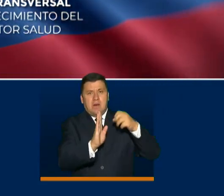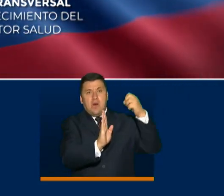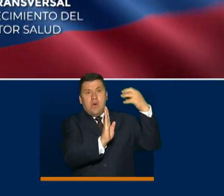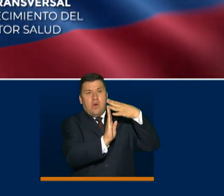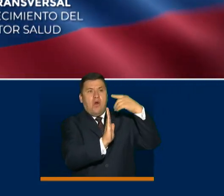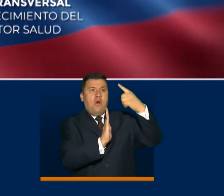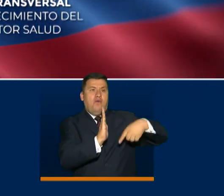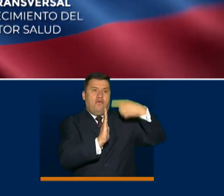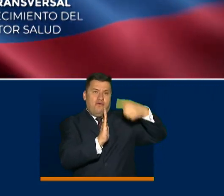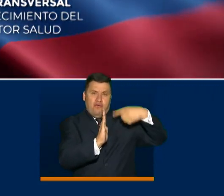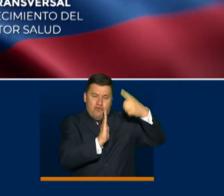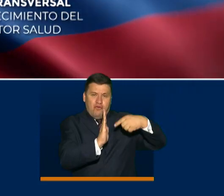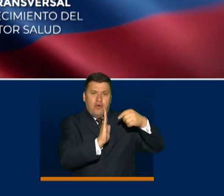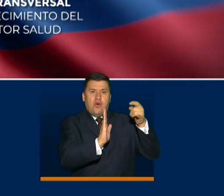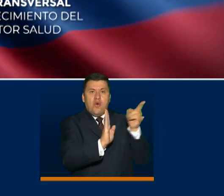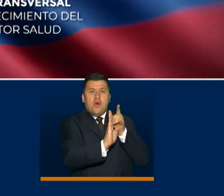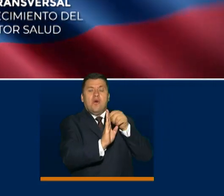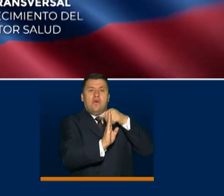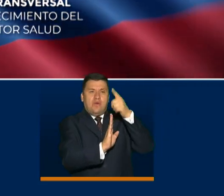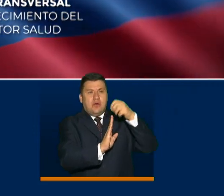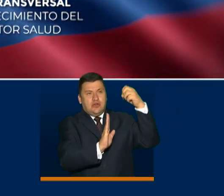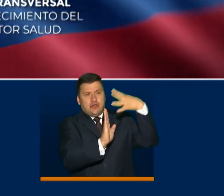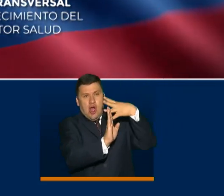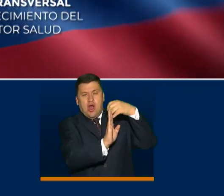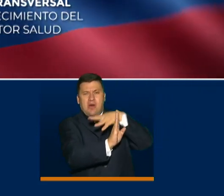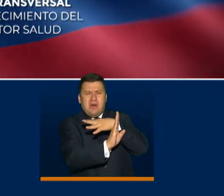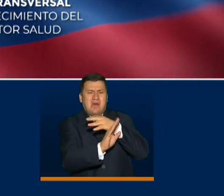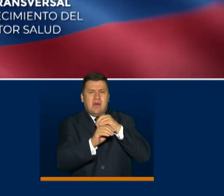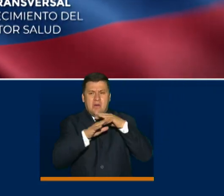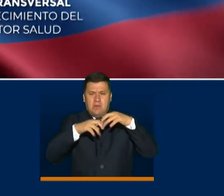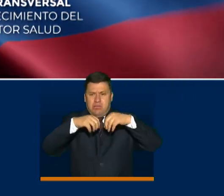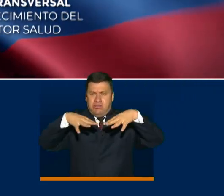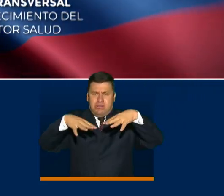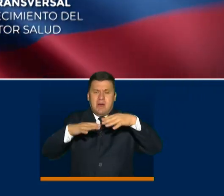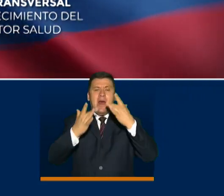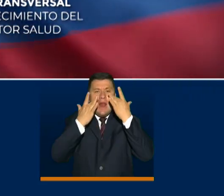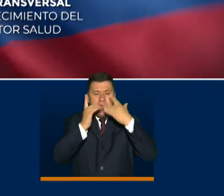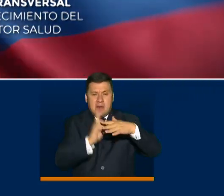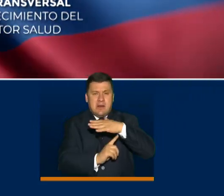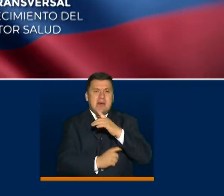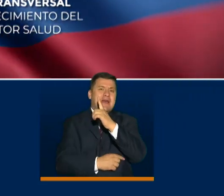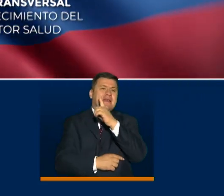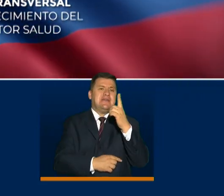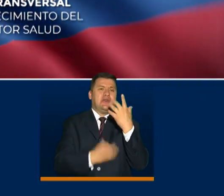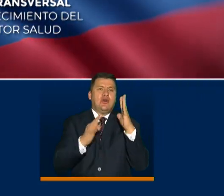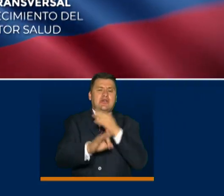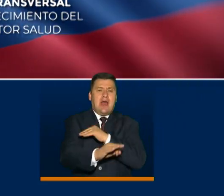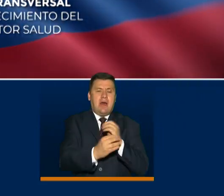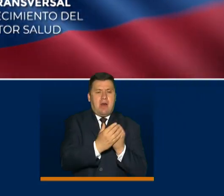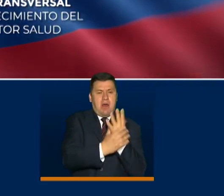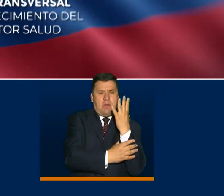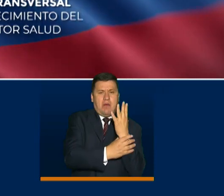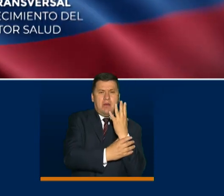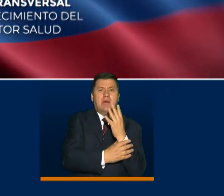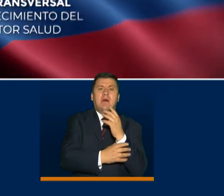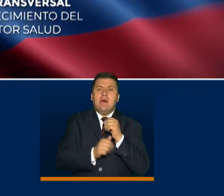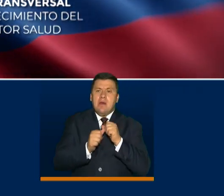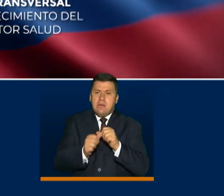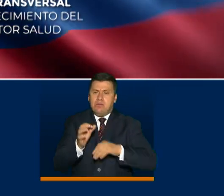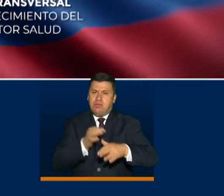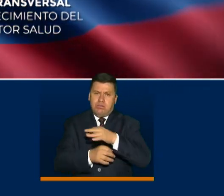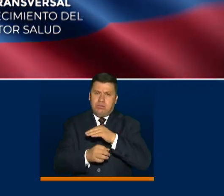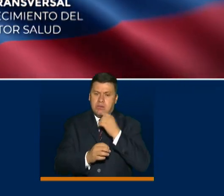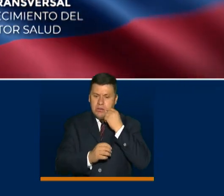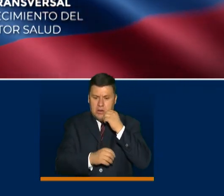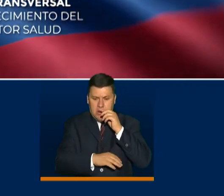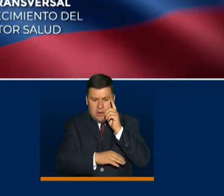eólica, fotovoltaica, geotérmica, líneas de transmisión, los 180 millones de árboles, la estrategia de producir conservando,